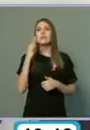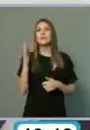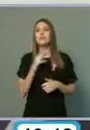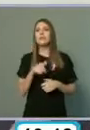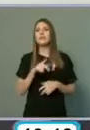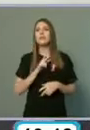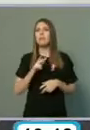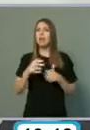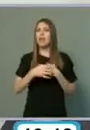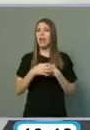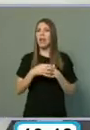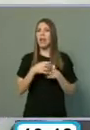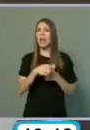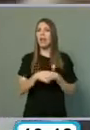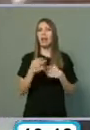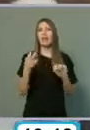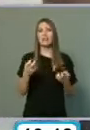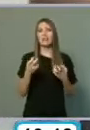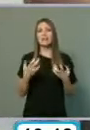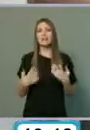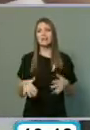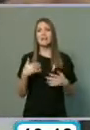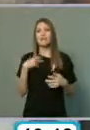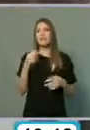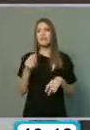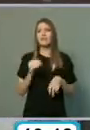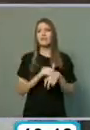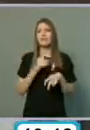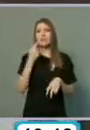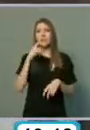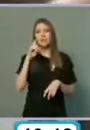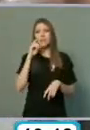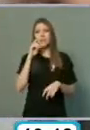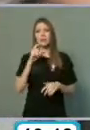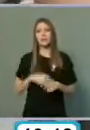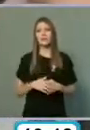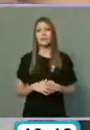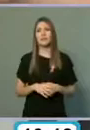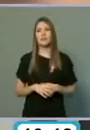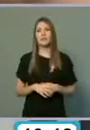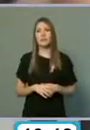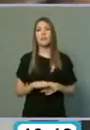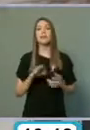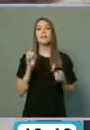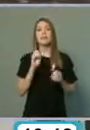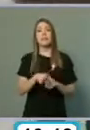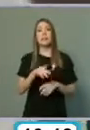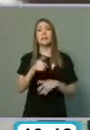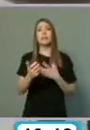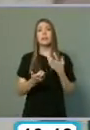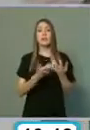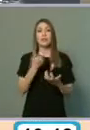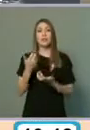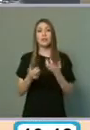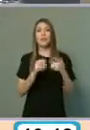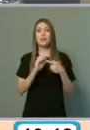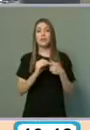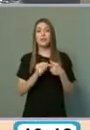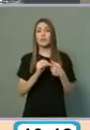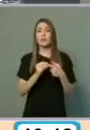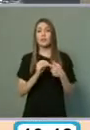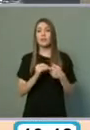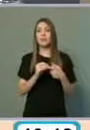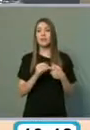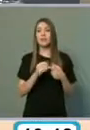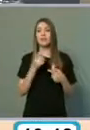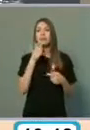bastante bien. Esto vamos a dejar que hierva, vamos a agregar ya después todos los frijolitos enteros Oye, yo tengo otra cosa con la que siempre me